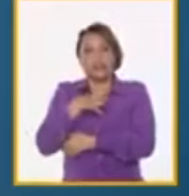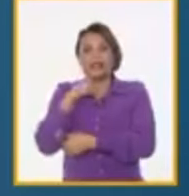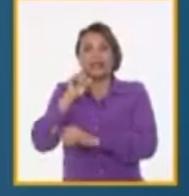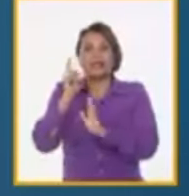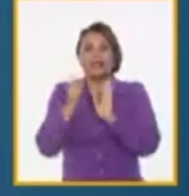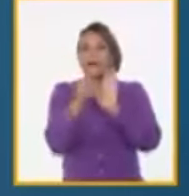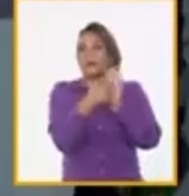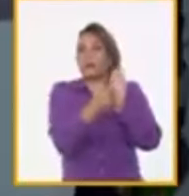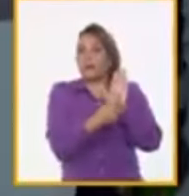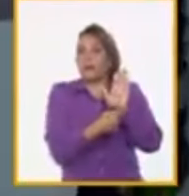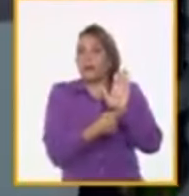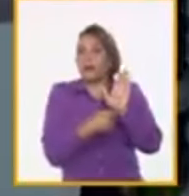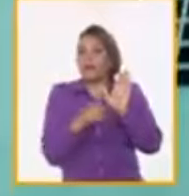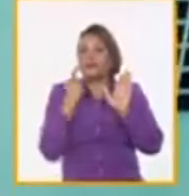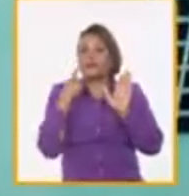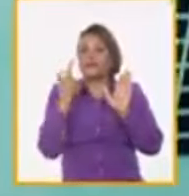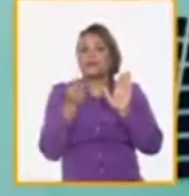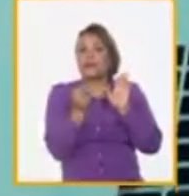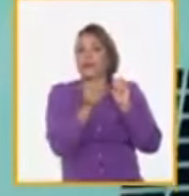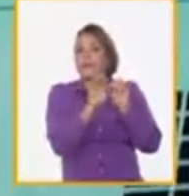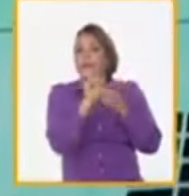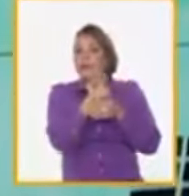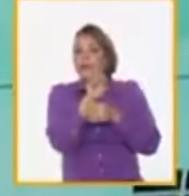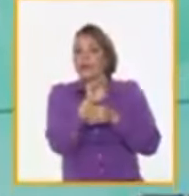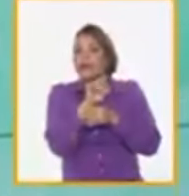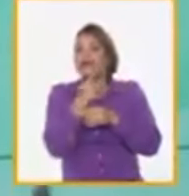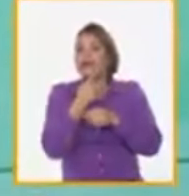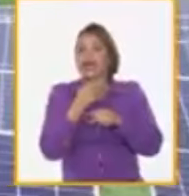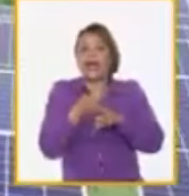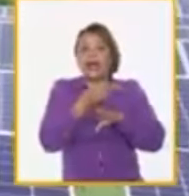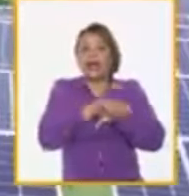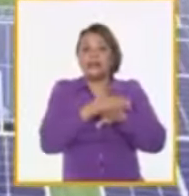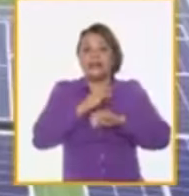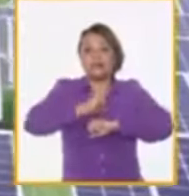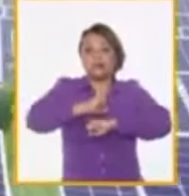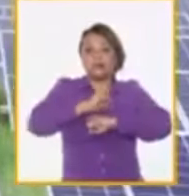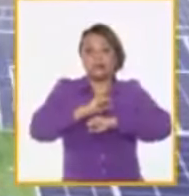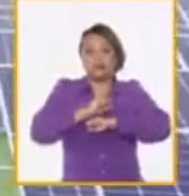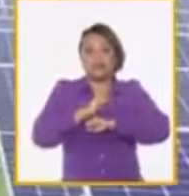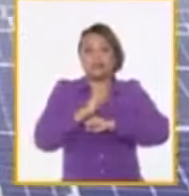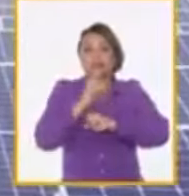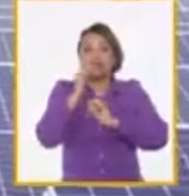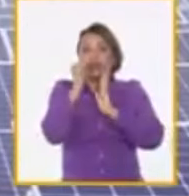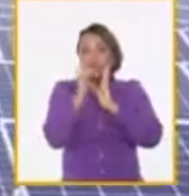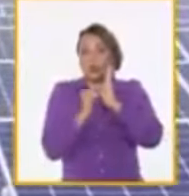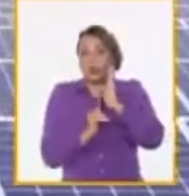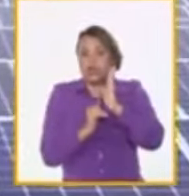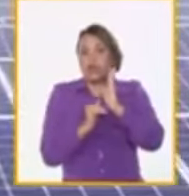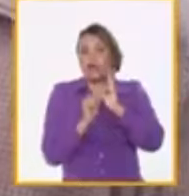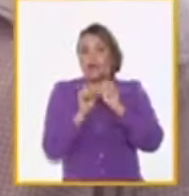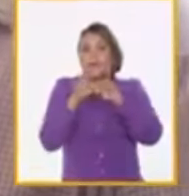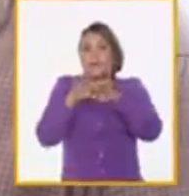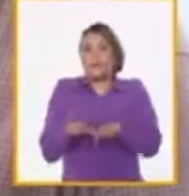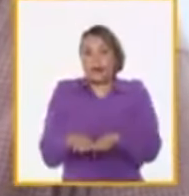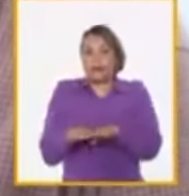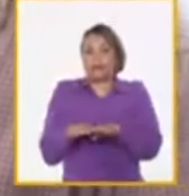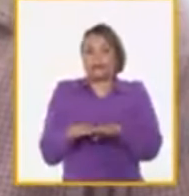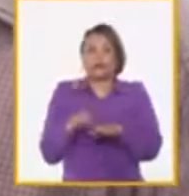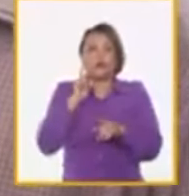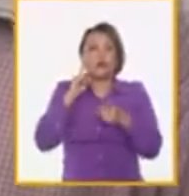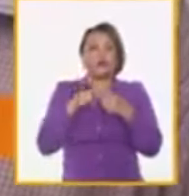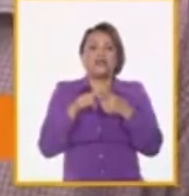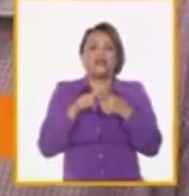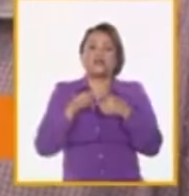miden el caudal del agua y detienen los motores antes de que las fuentes se agoten para evitar las averías. Con los